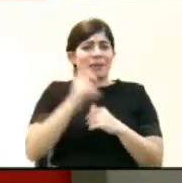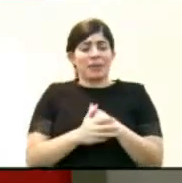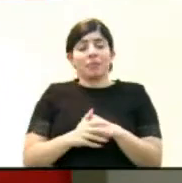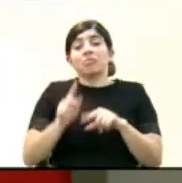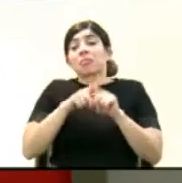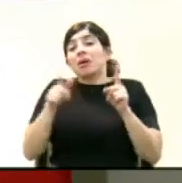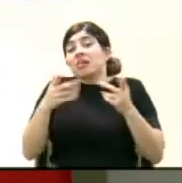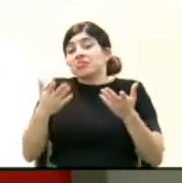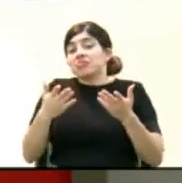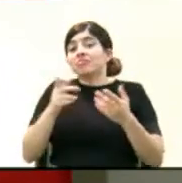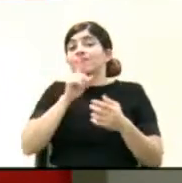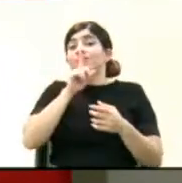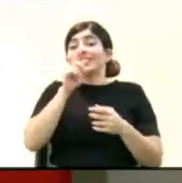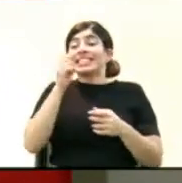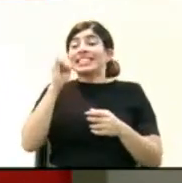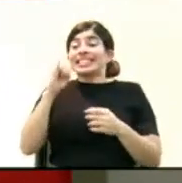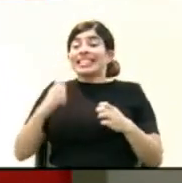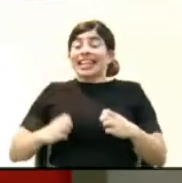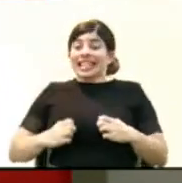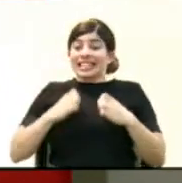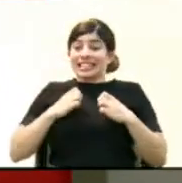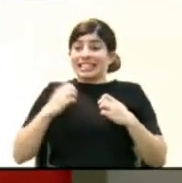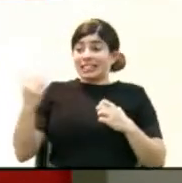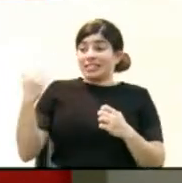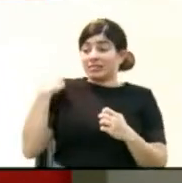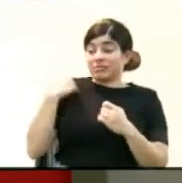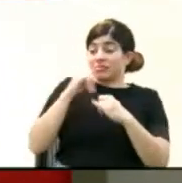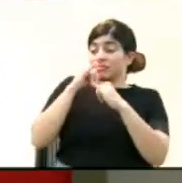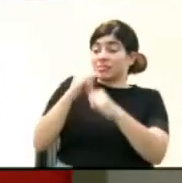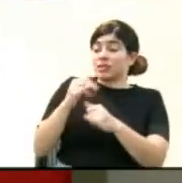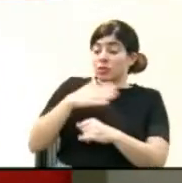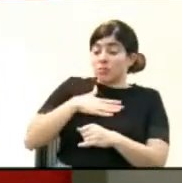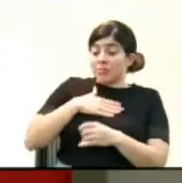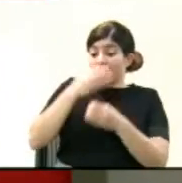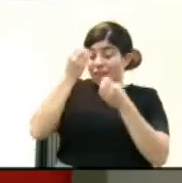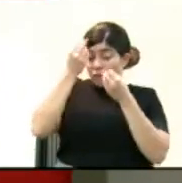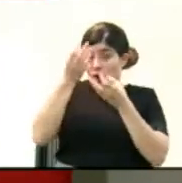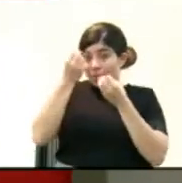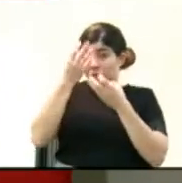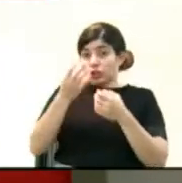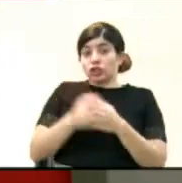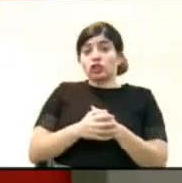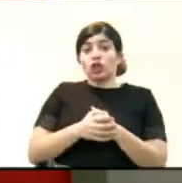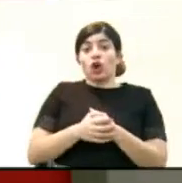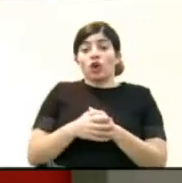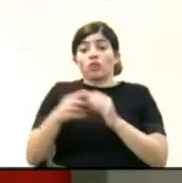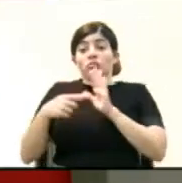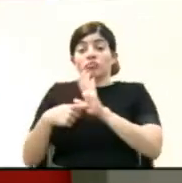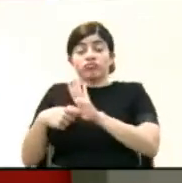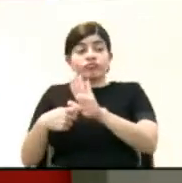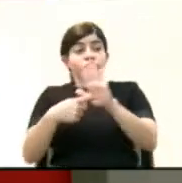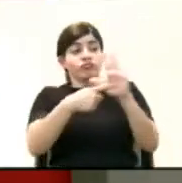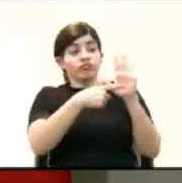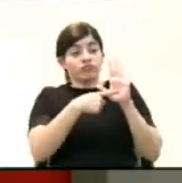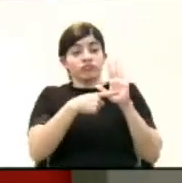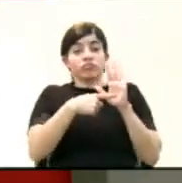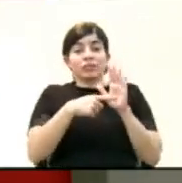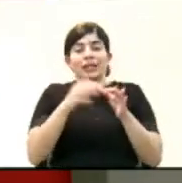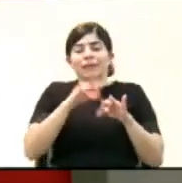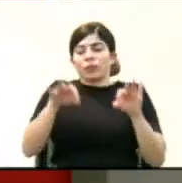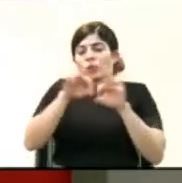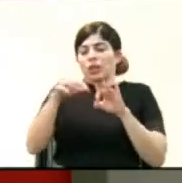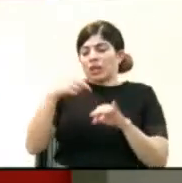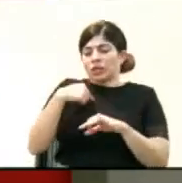bueno, concretamente, si existe el reporte de que la información personal mía ha sido expuesta, es importante hacer la